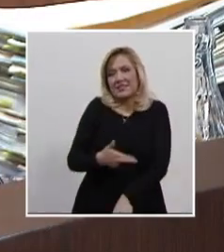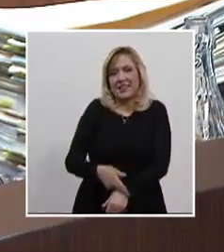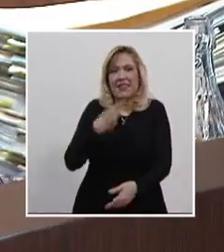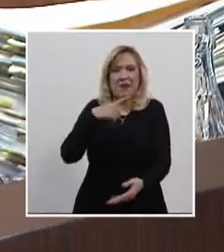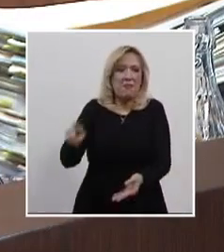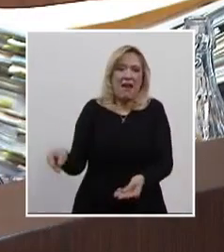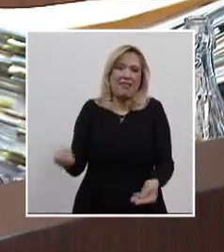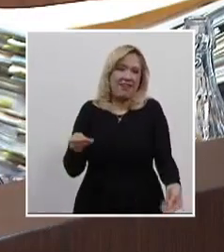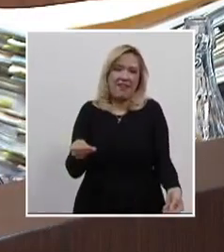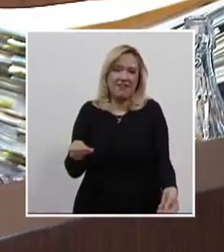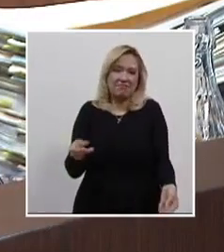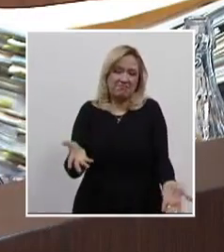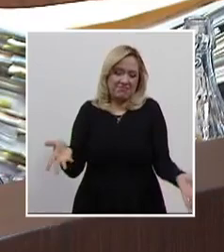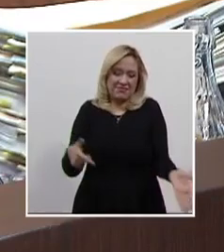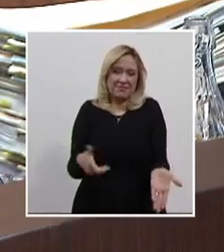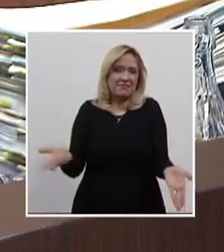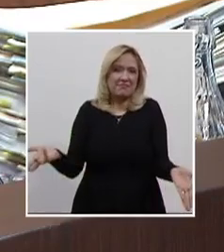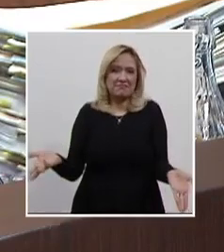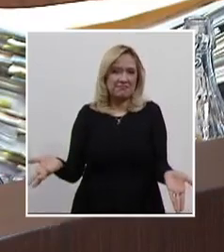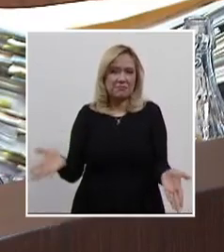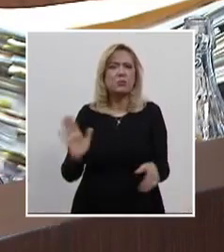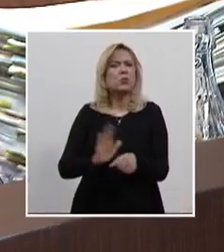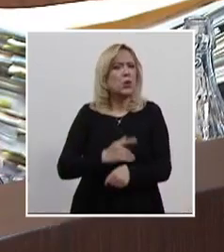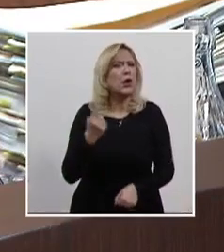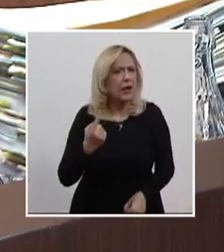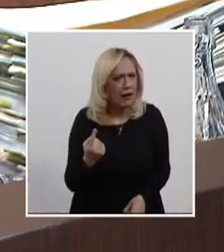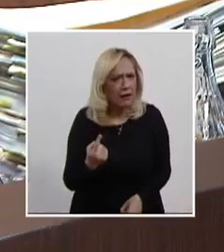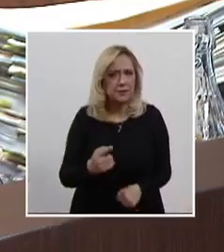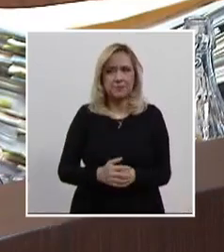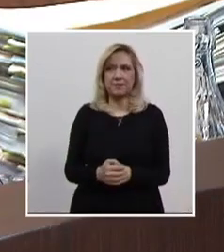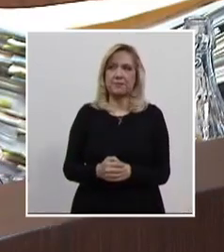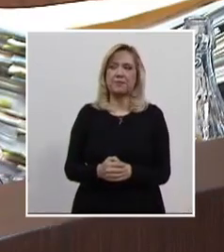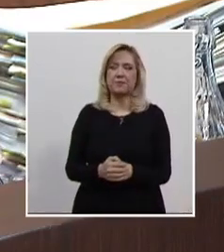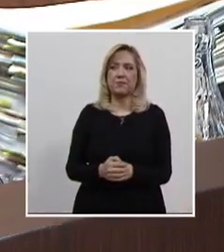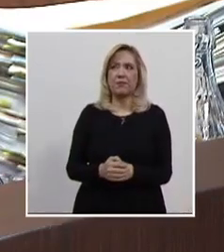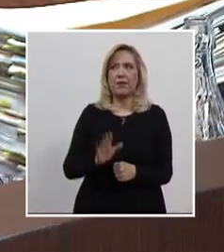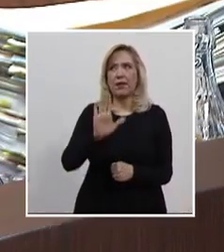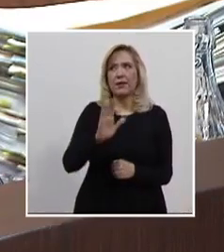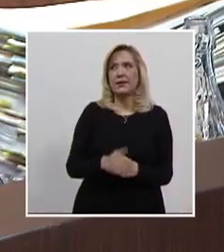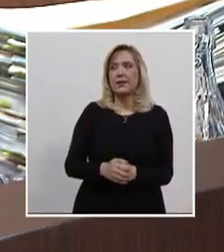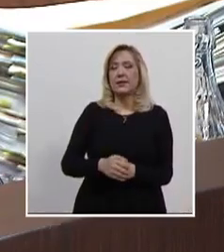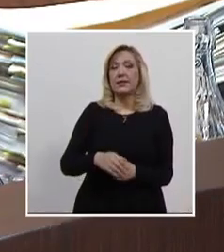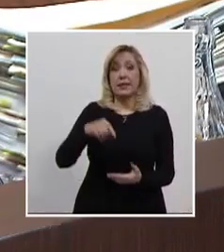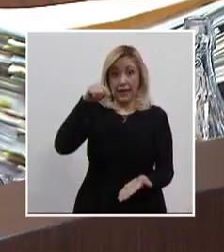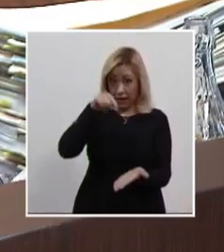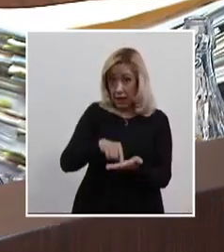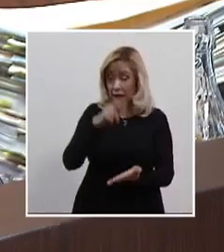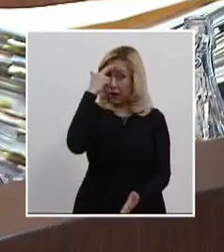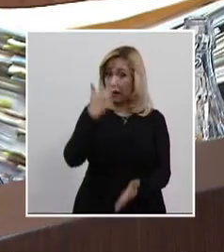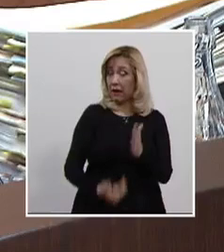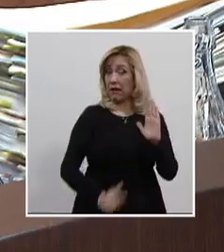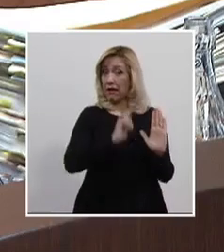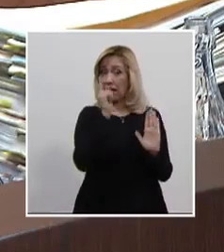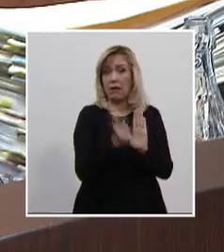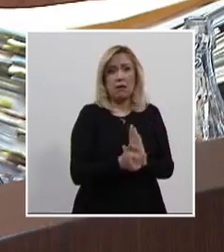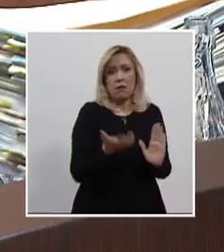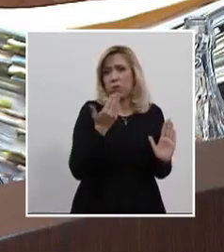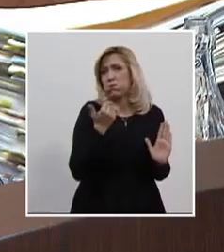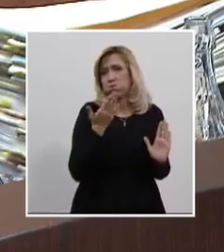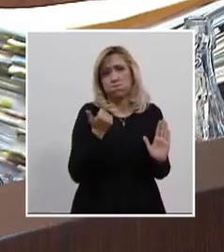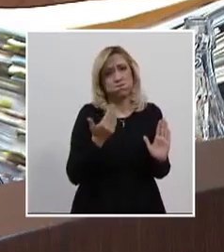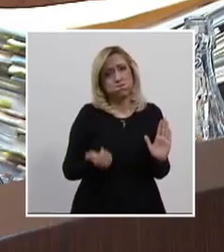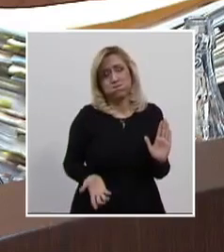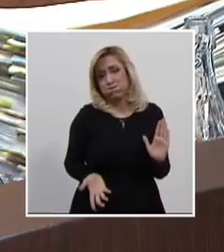demanda. ¿Por qué? Porque no se trata de un acto jurídico, no es